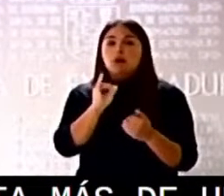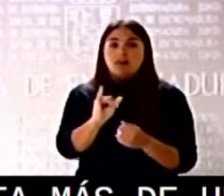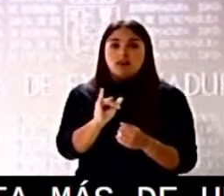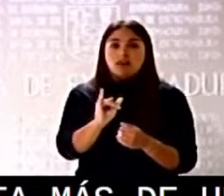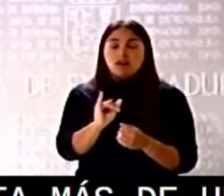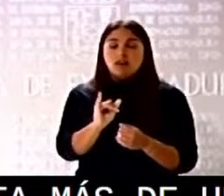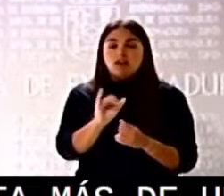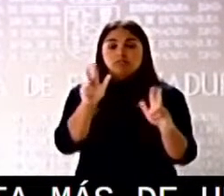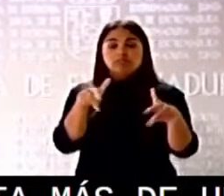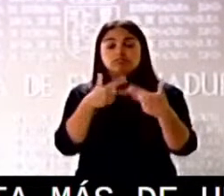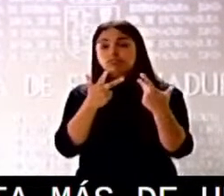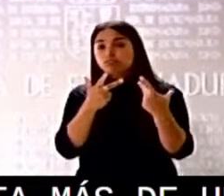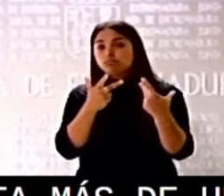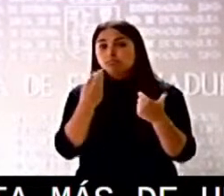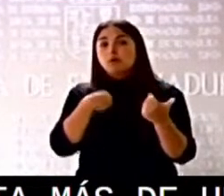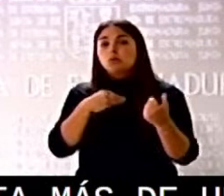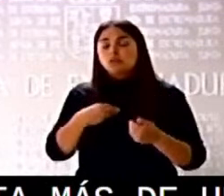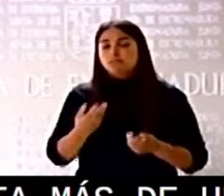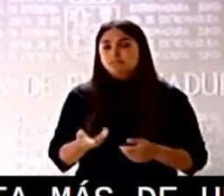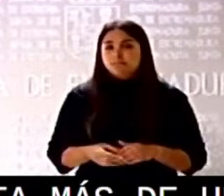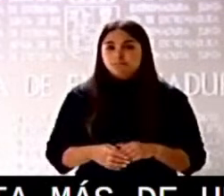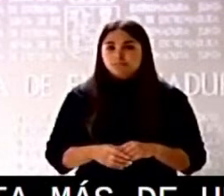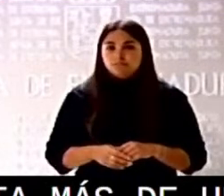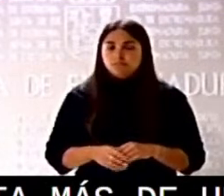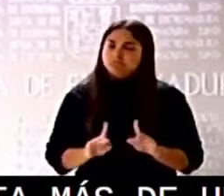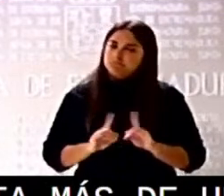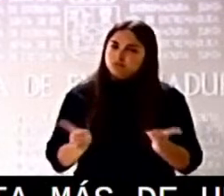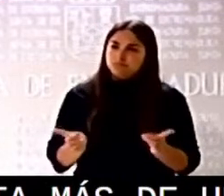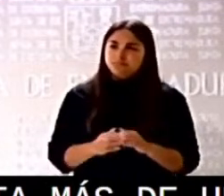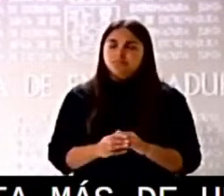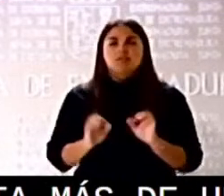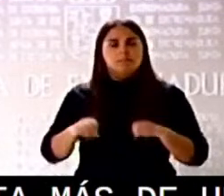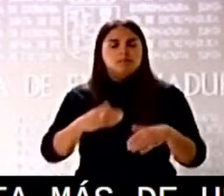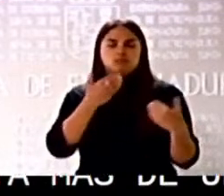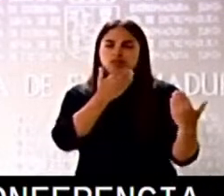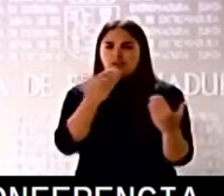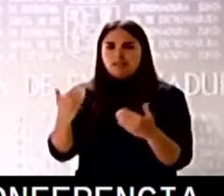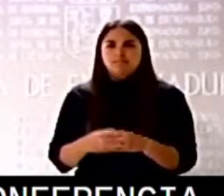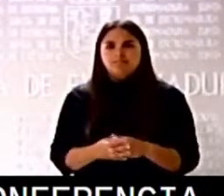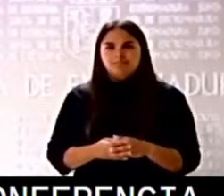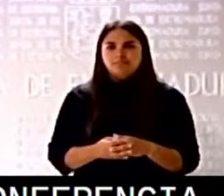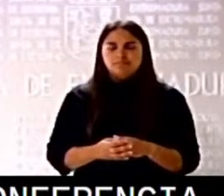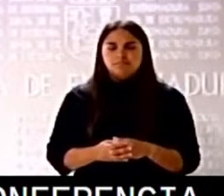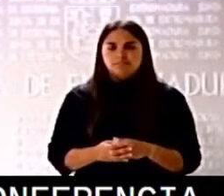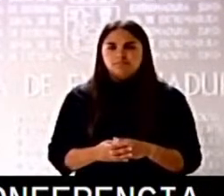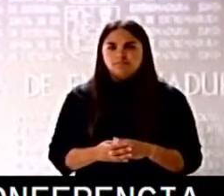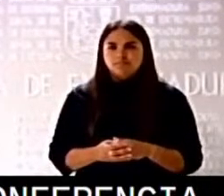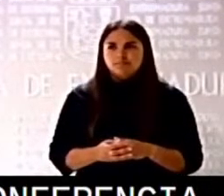por videoconferencia. ¿No? Pues muchas gracias. Muchas gracias.